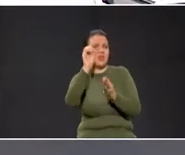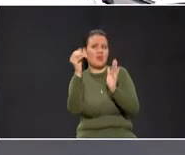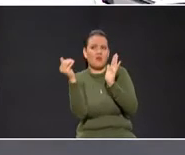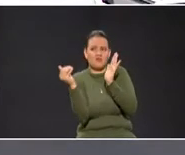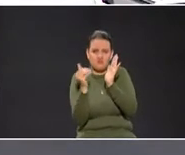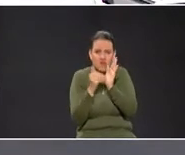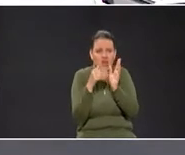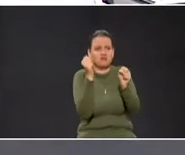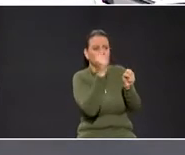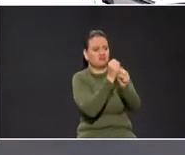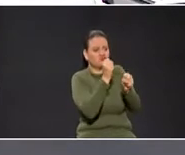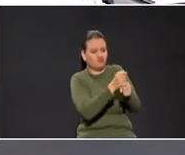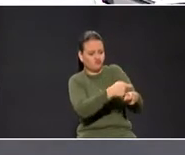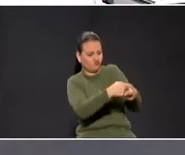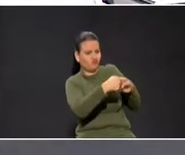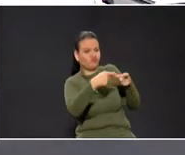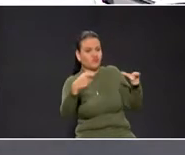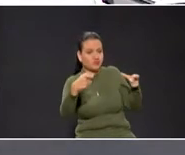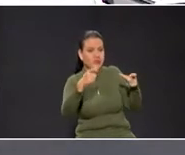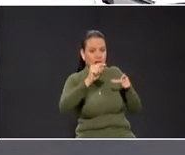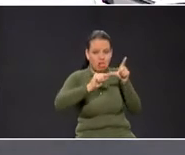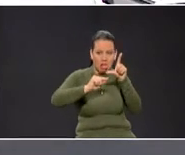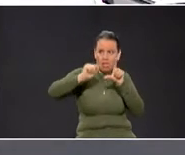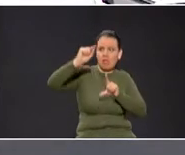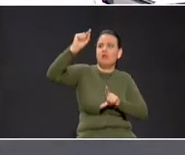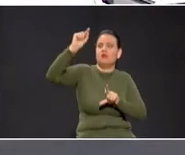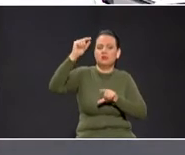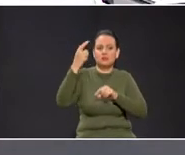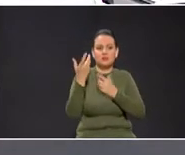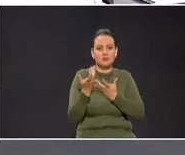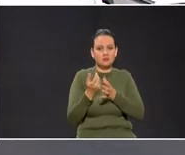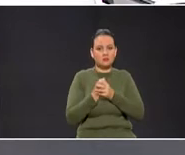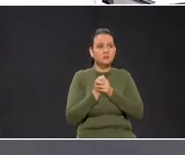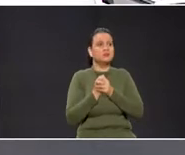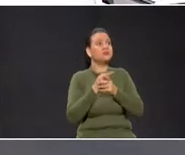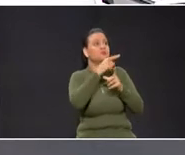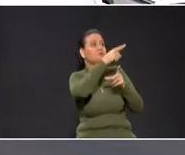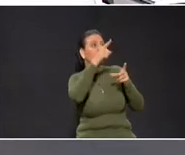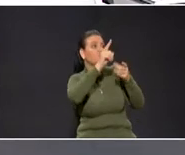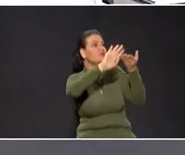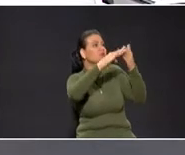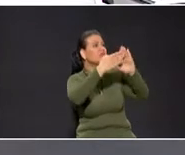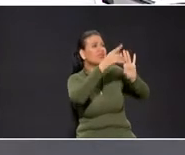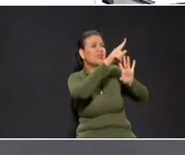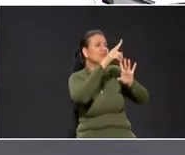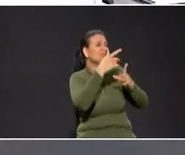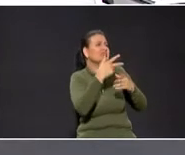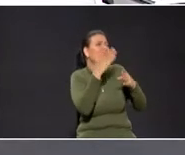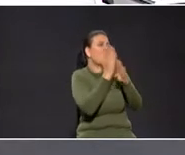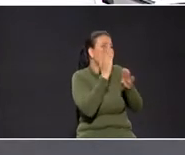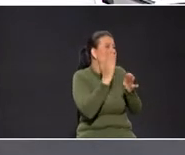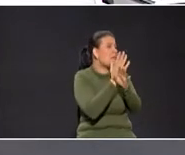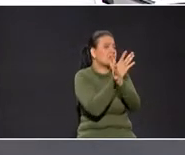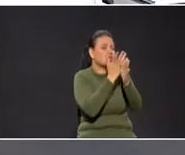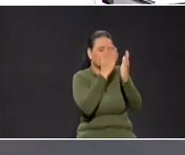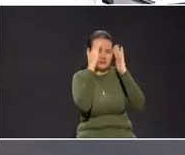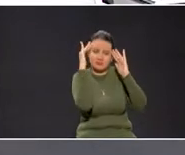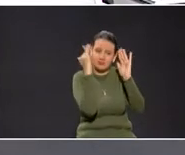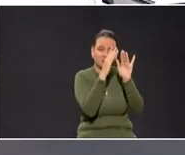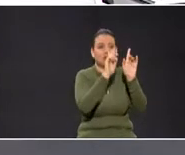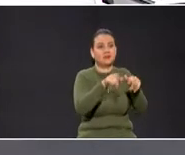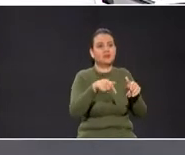de medellín y podemos llegar a las comunidades más vulnerables a nuestros recuperadores que hoy en día pues no